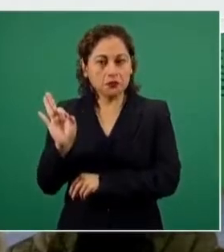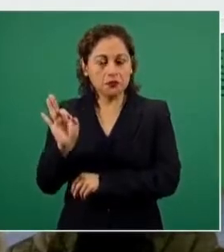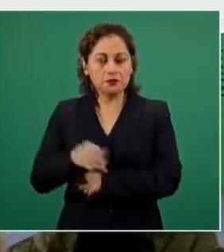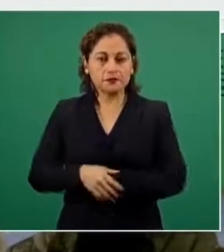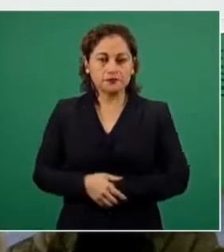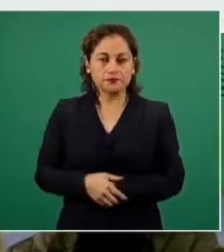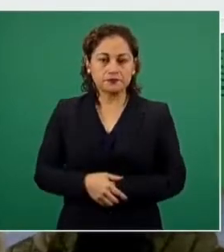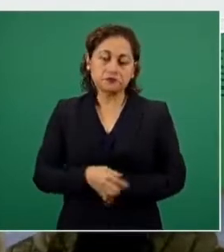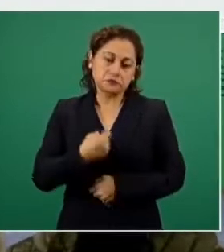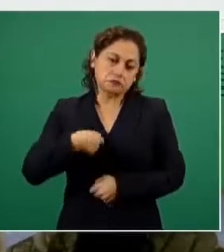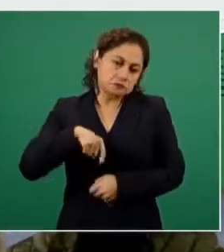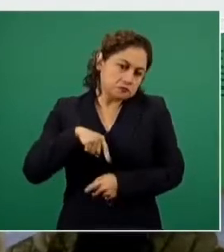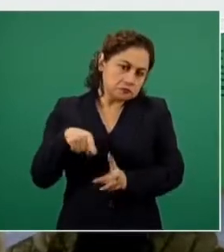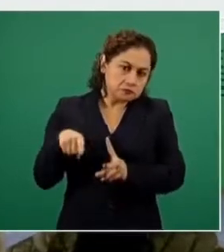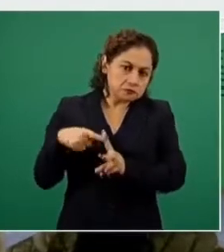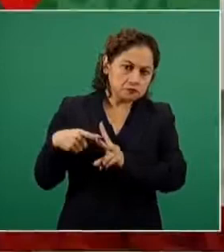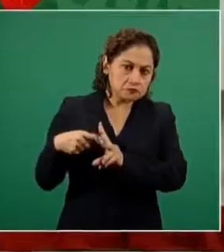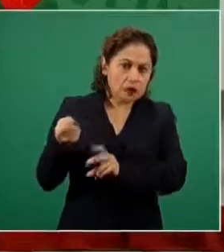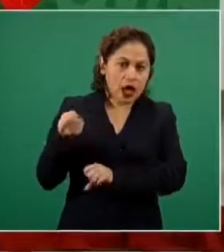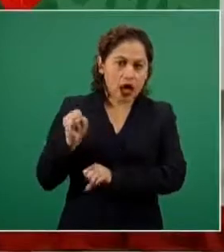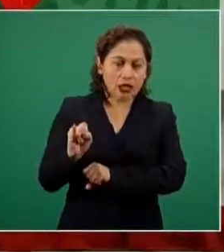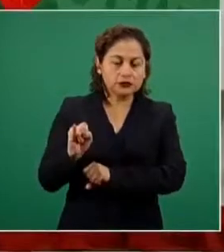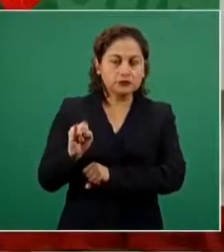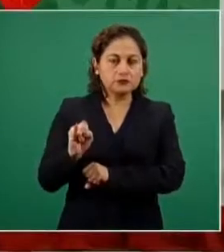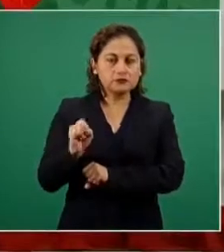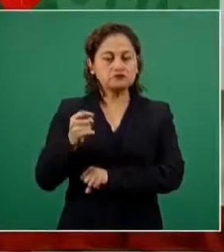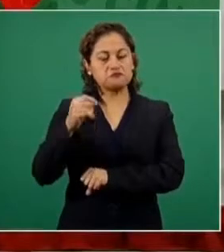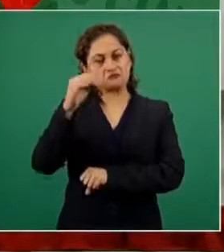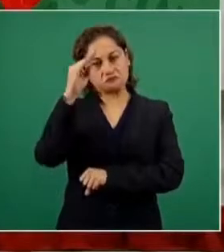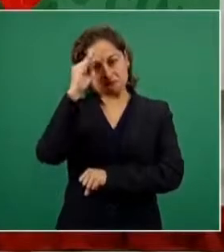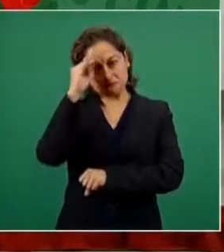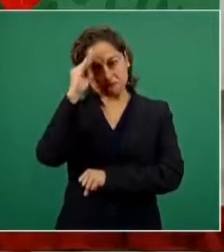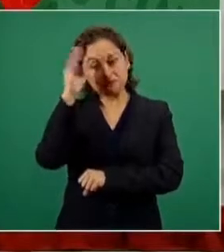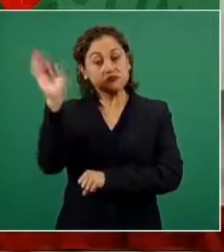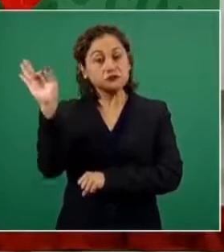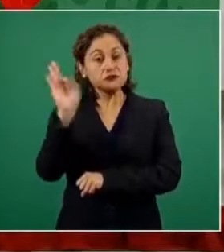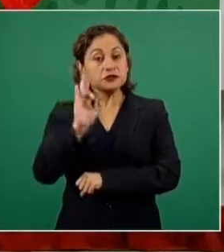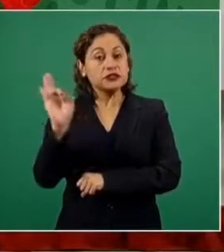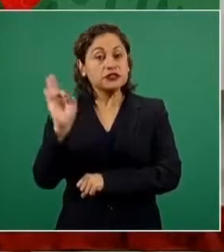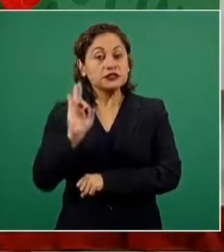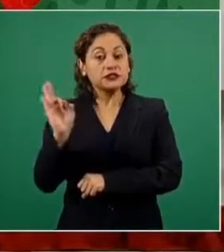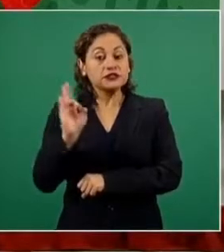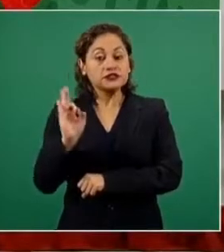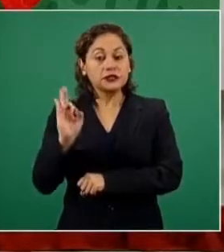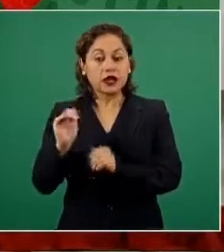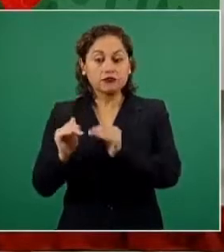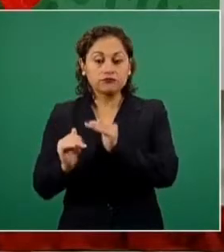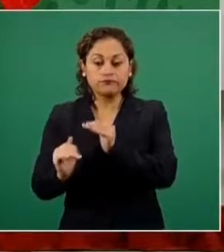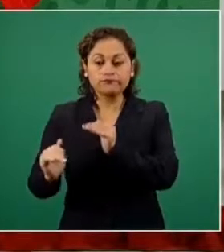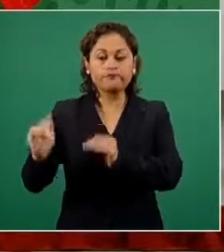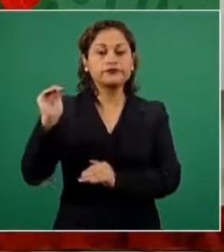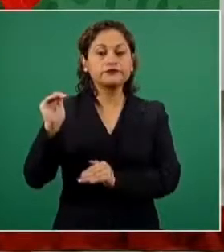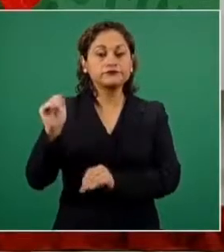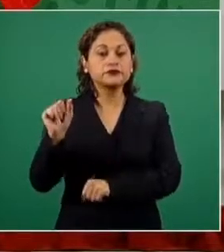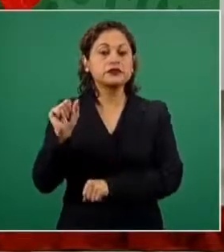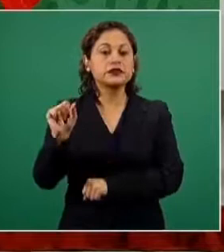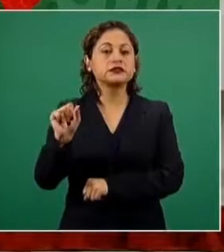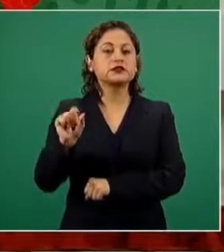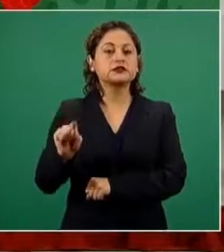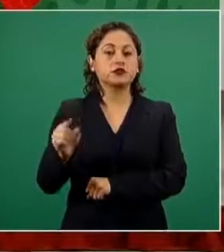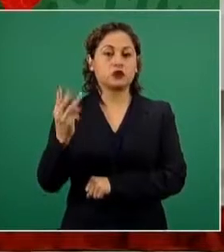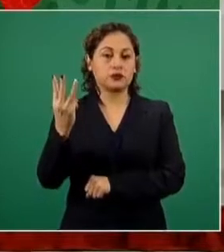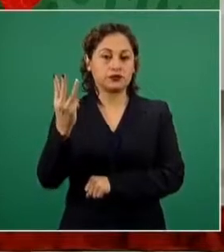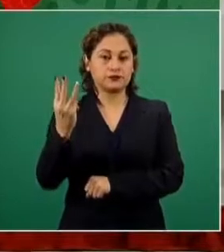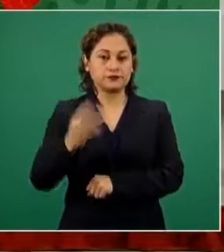y calculamos que va a ser un incremento todavía superior del 16.3.